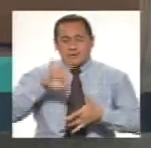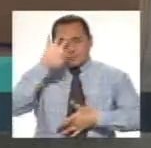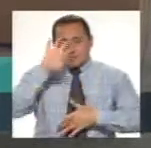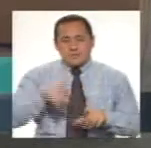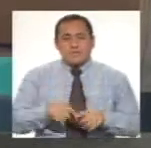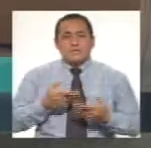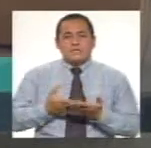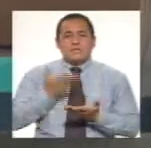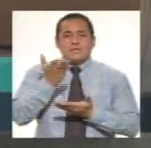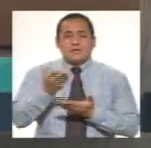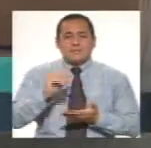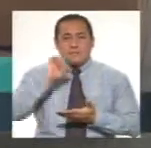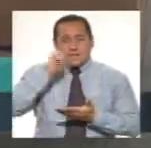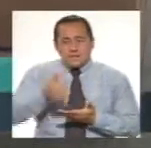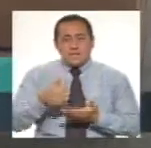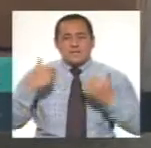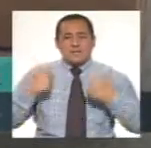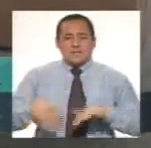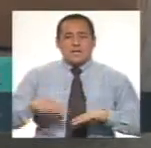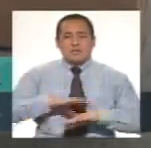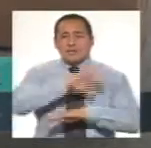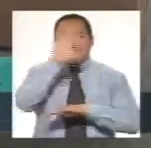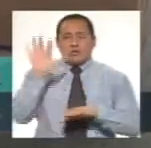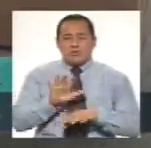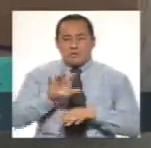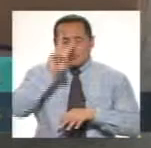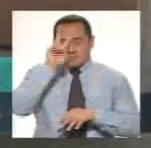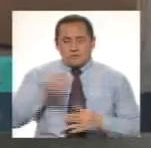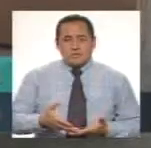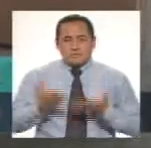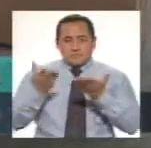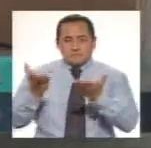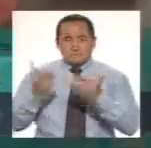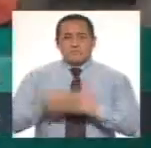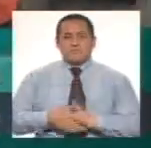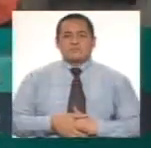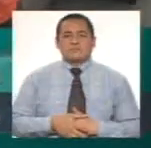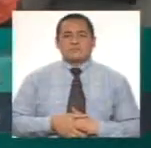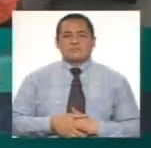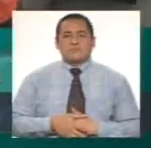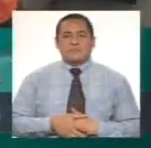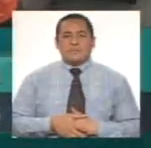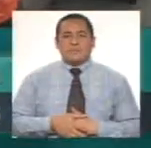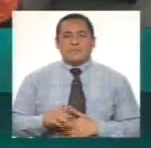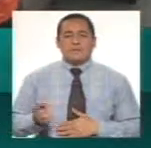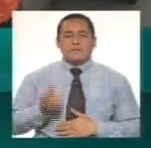y distribuidas a partir de mañana ya a nivel nacional. Adelante en Estudios Centrales.